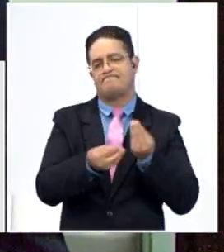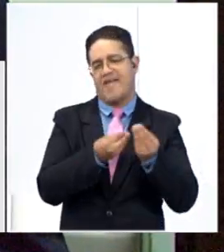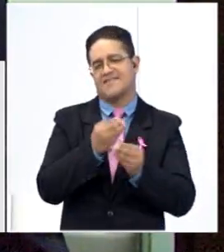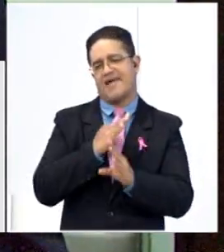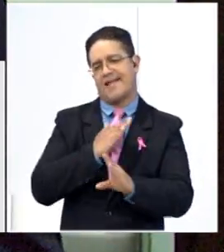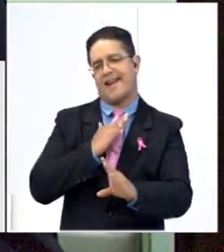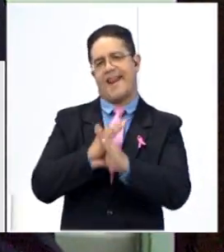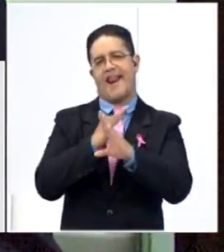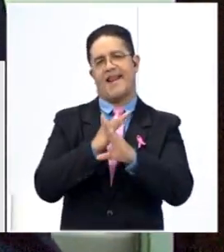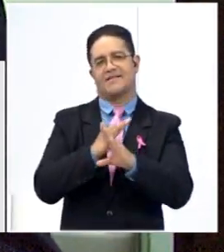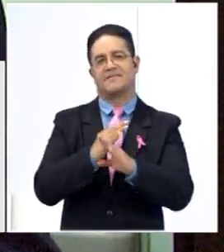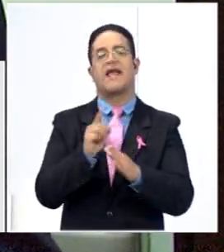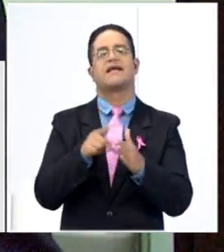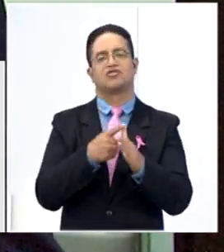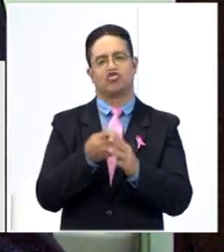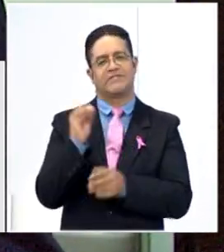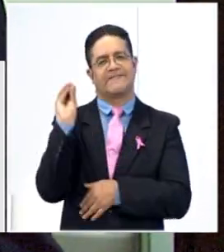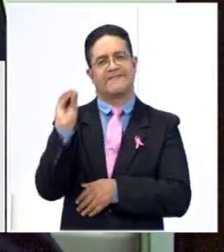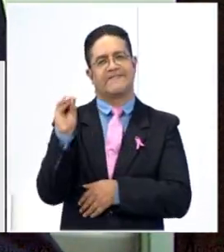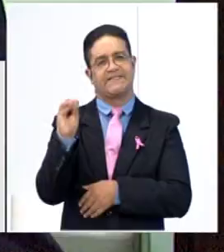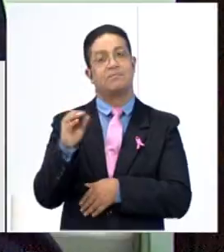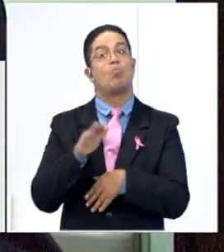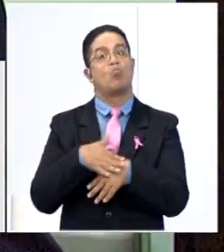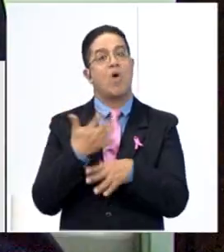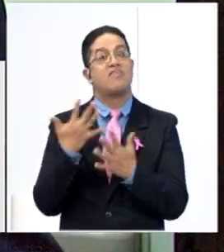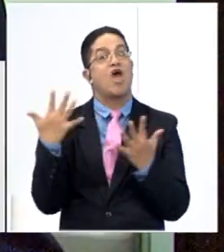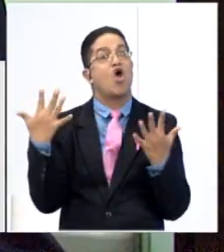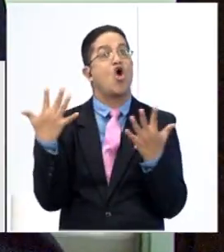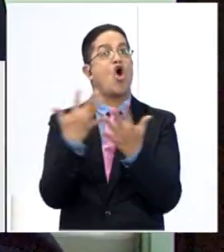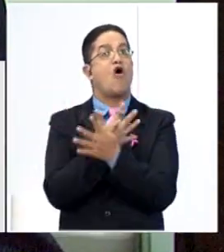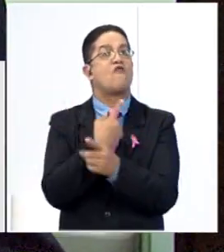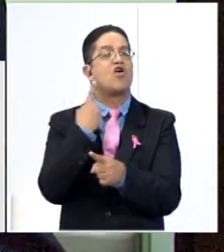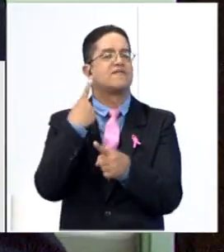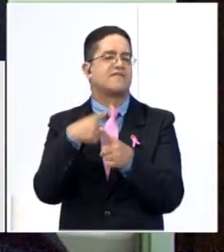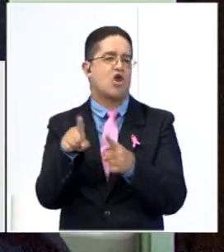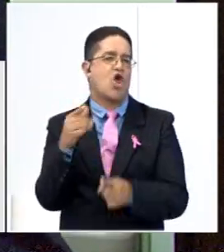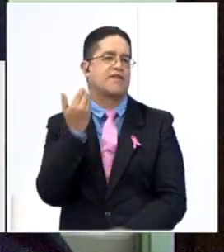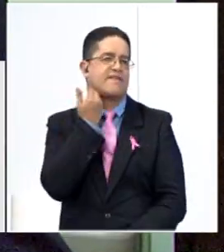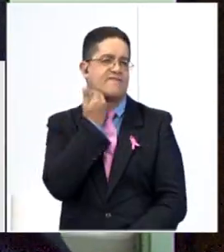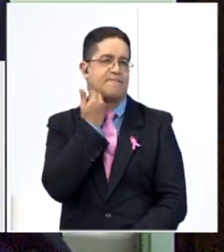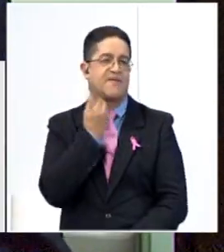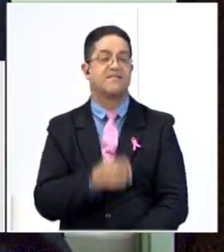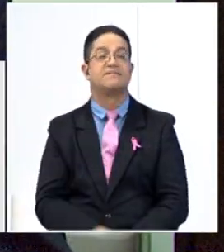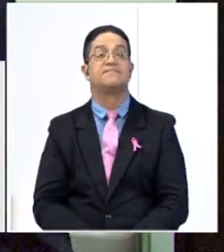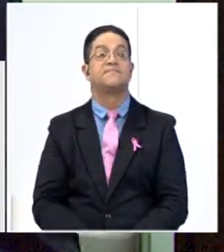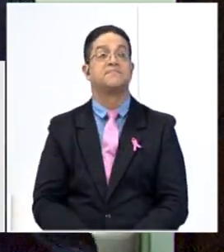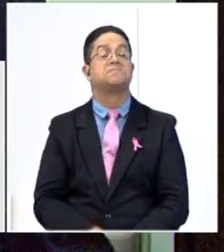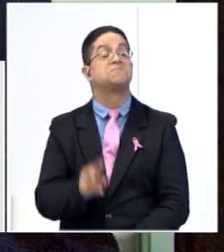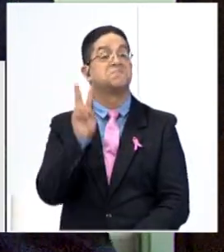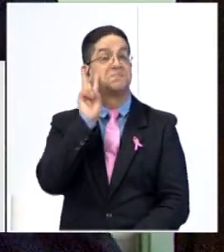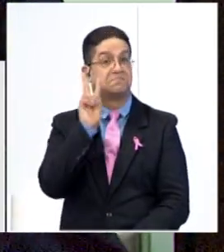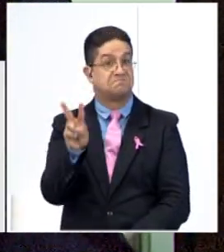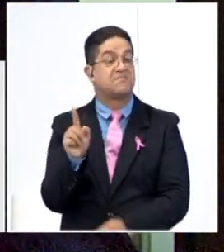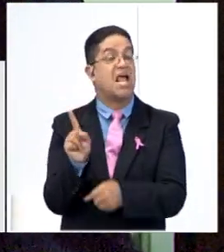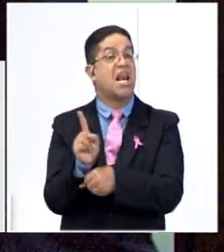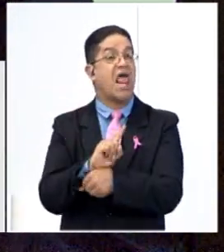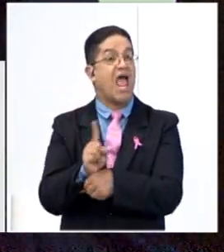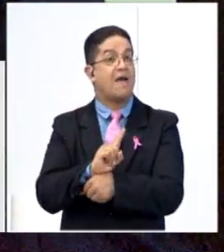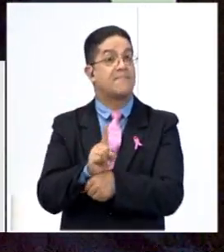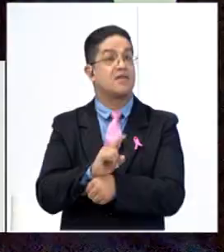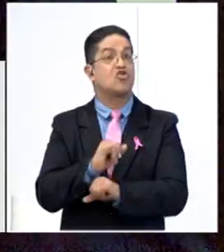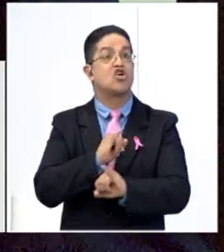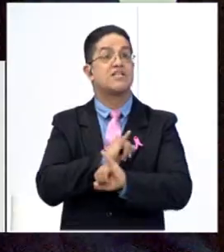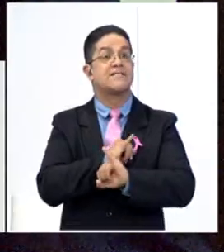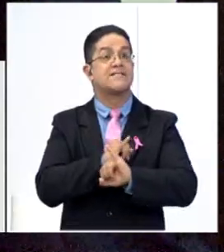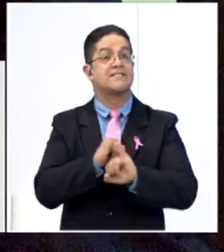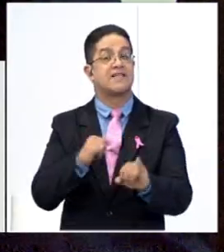mamografía, entonces hay que prevenir eso porque nos puede confundir con ciertas patologías. Bueno, hemos visto que ha sido un procedimiento bastante rápido. Ya la